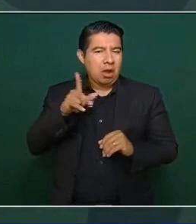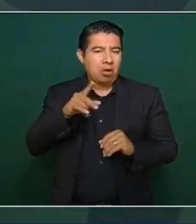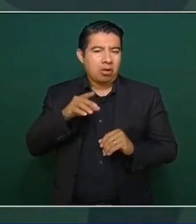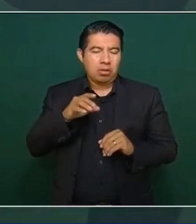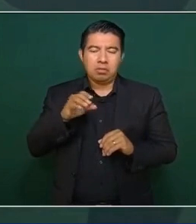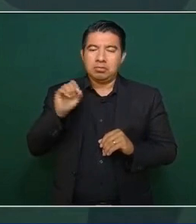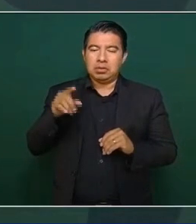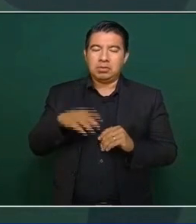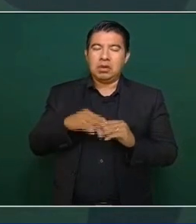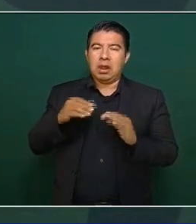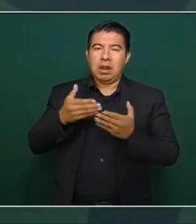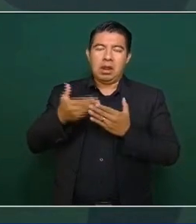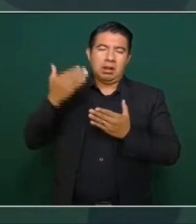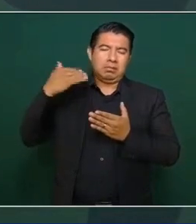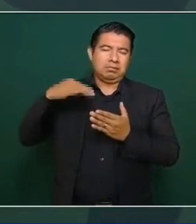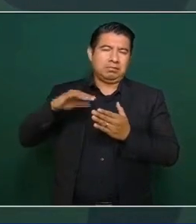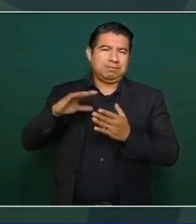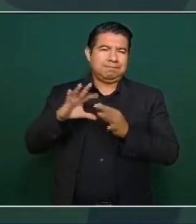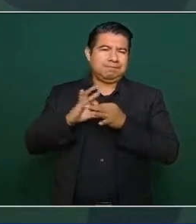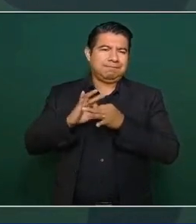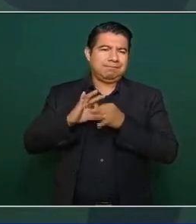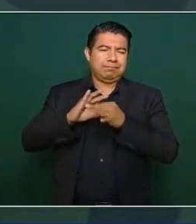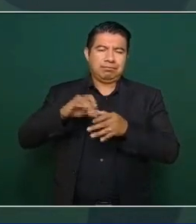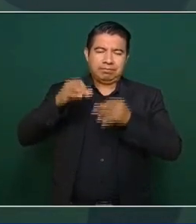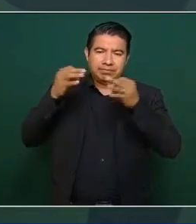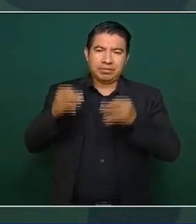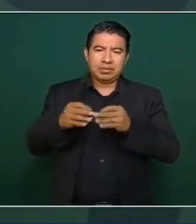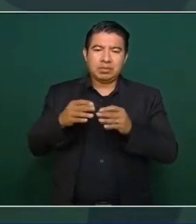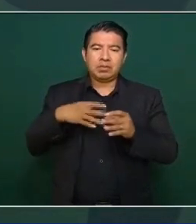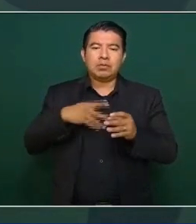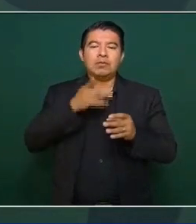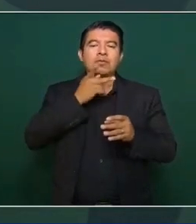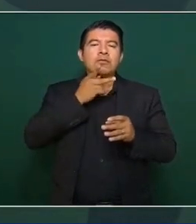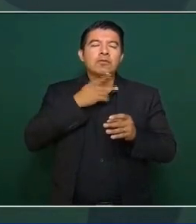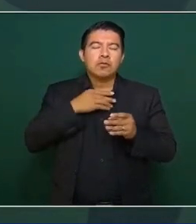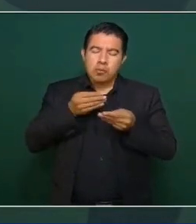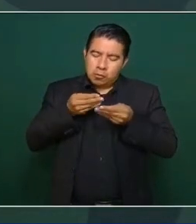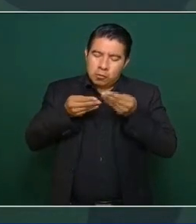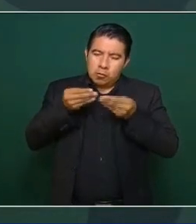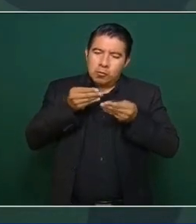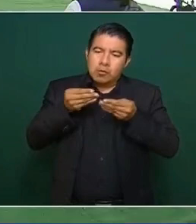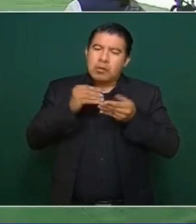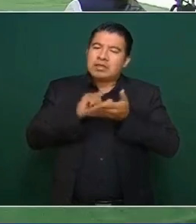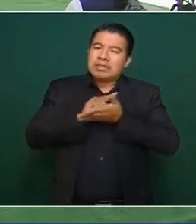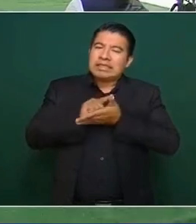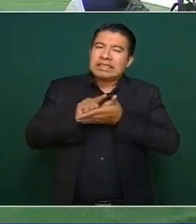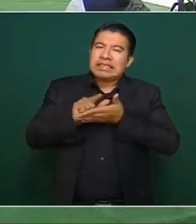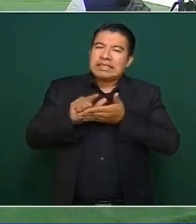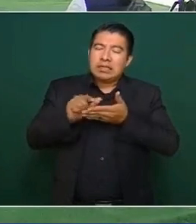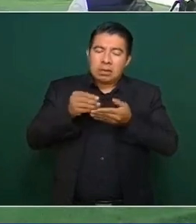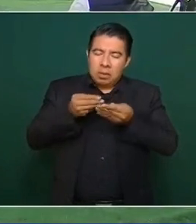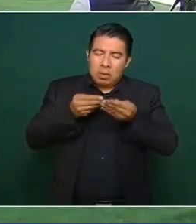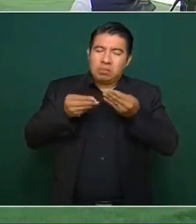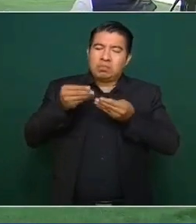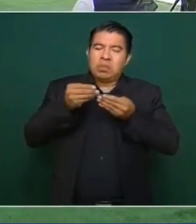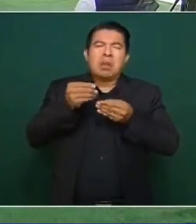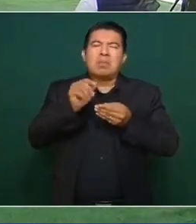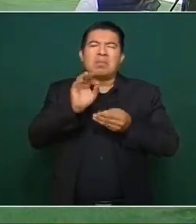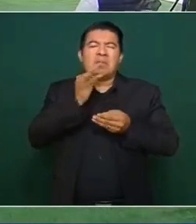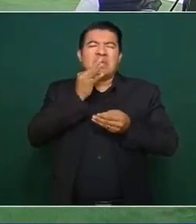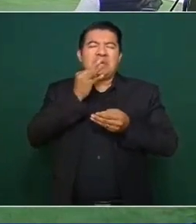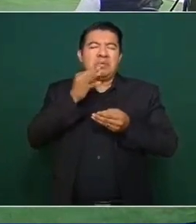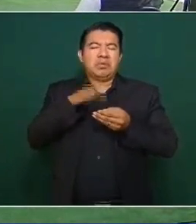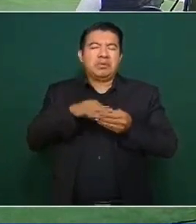Olmeca, un súper ligero que ya ni requiere refinación,